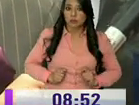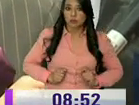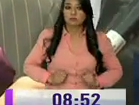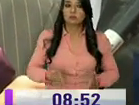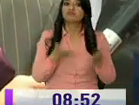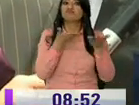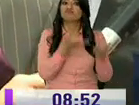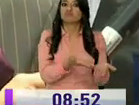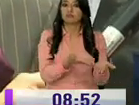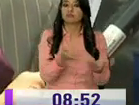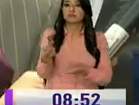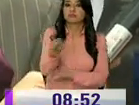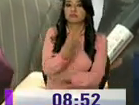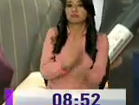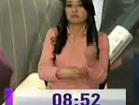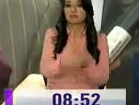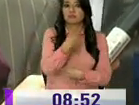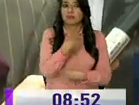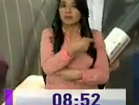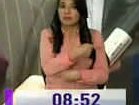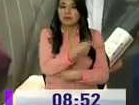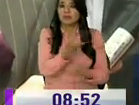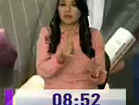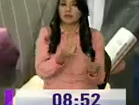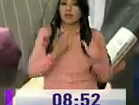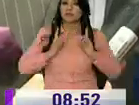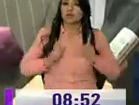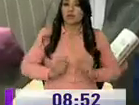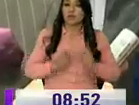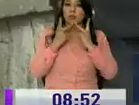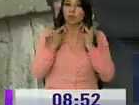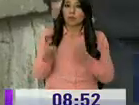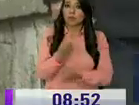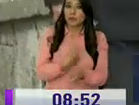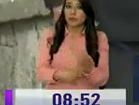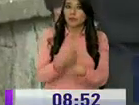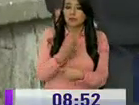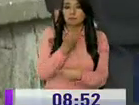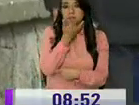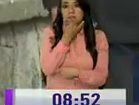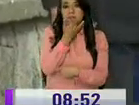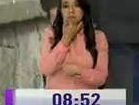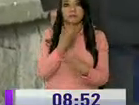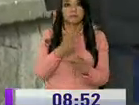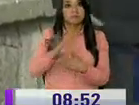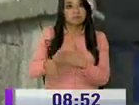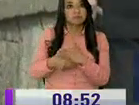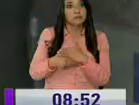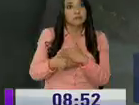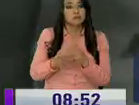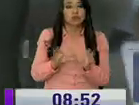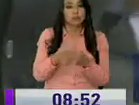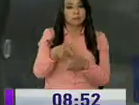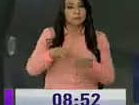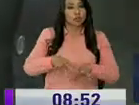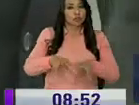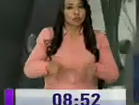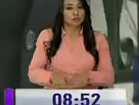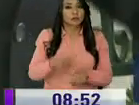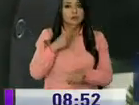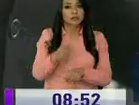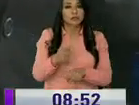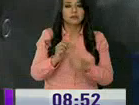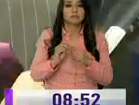la infraestructura de salud pública del país estos insumos. A esto se sumaría, según la Comisión Nacional Anticorrupción, un